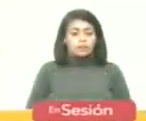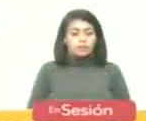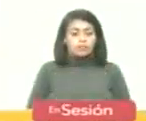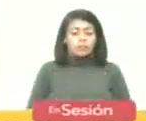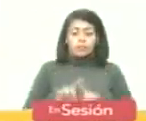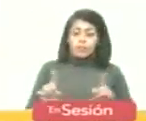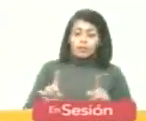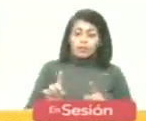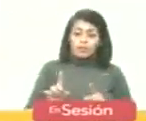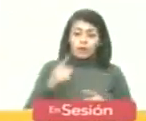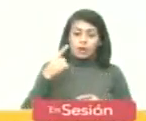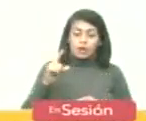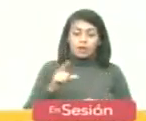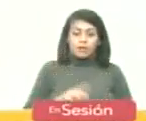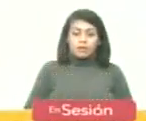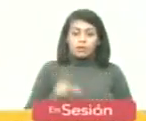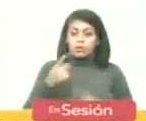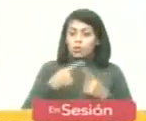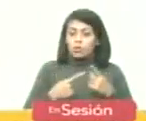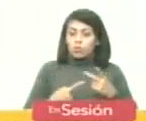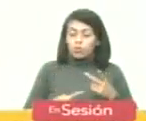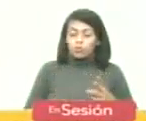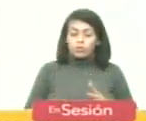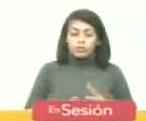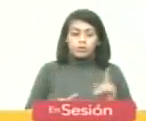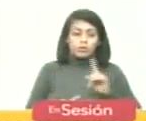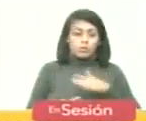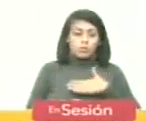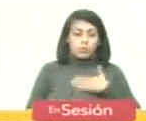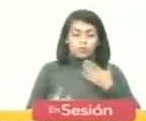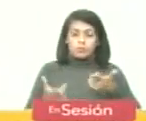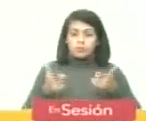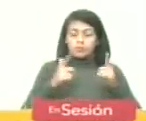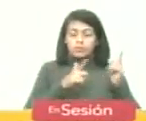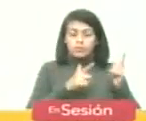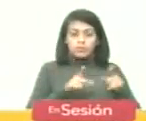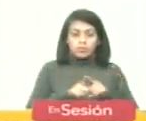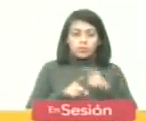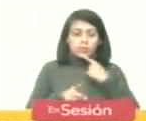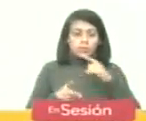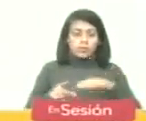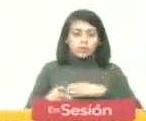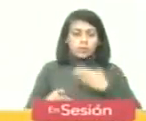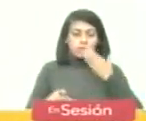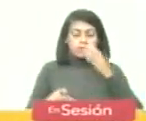hay cosas que no se pueden permitir, como dice la canción.